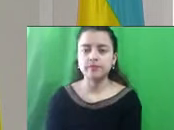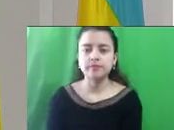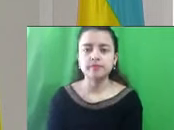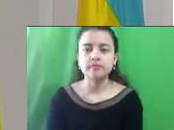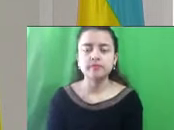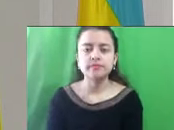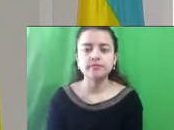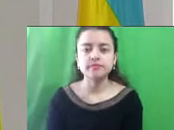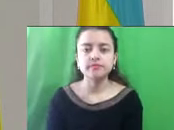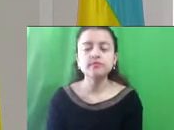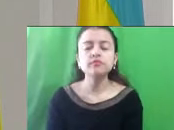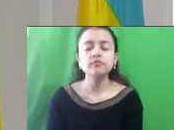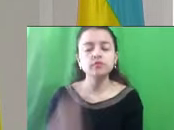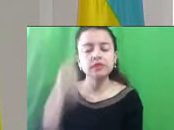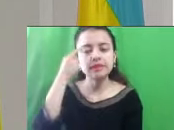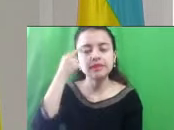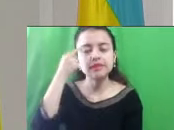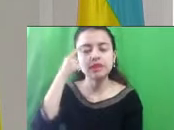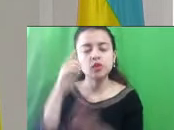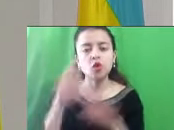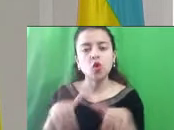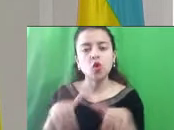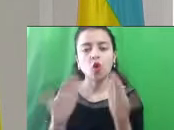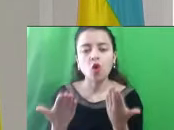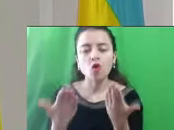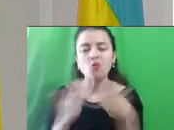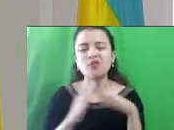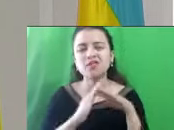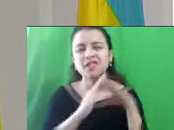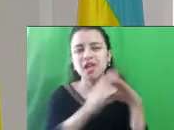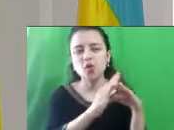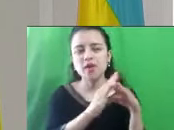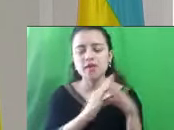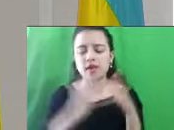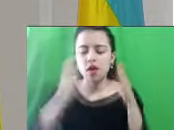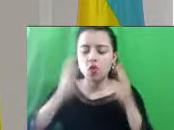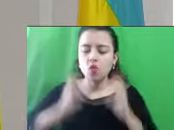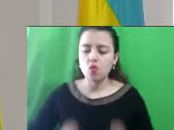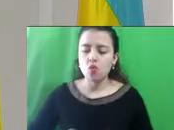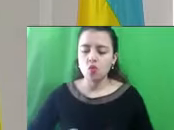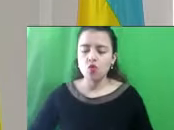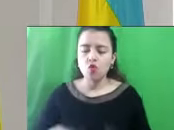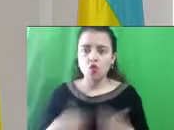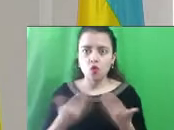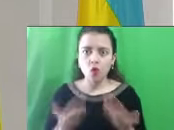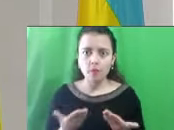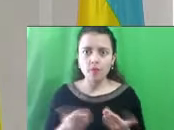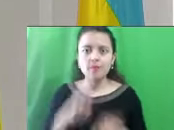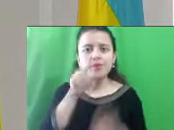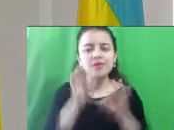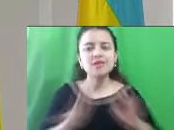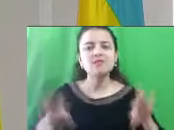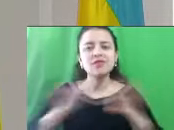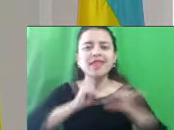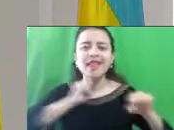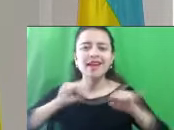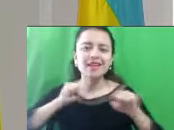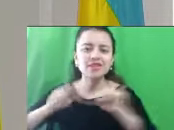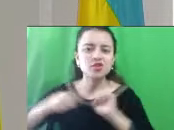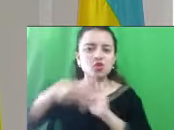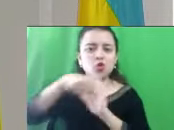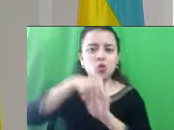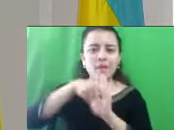de Seguridad y Salud en el Trabajo, se proyecta anualmente el Plan Estratégico de Gestión del Talento Humano. Este plan estratégico